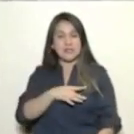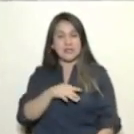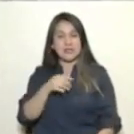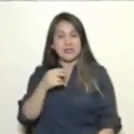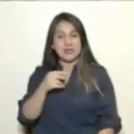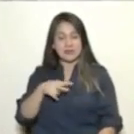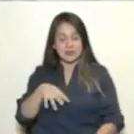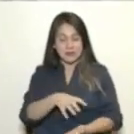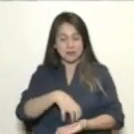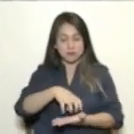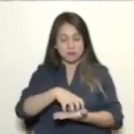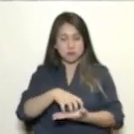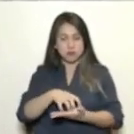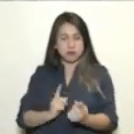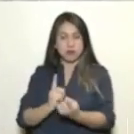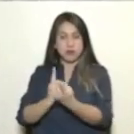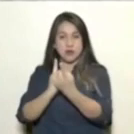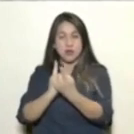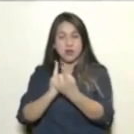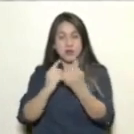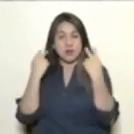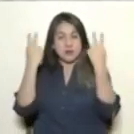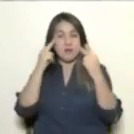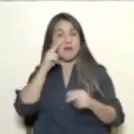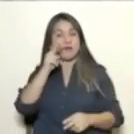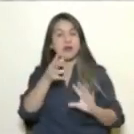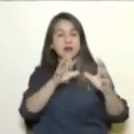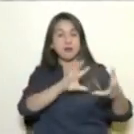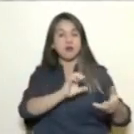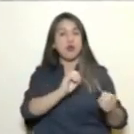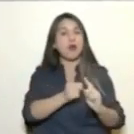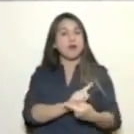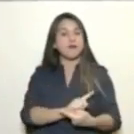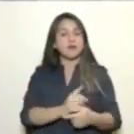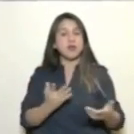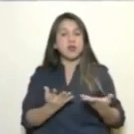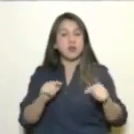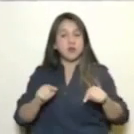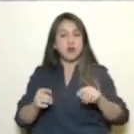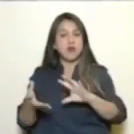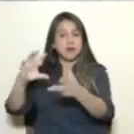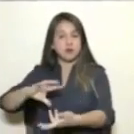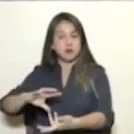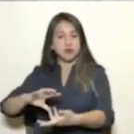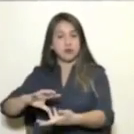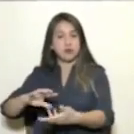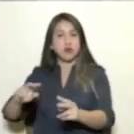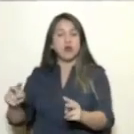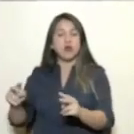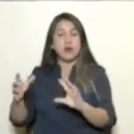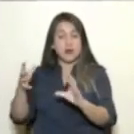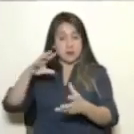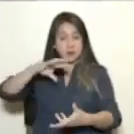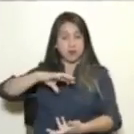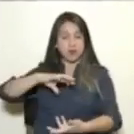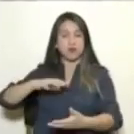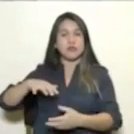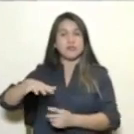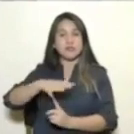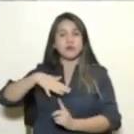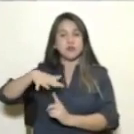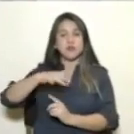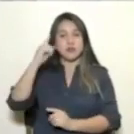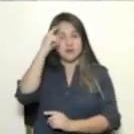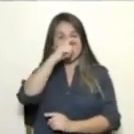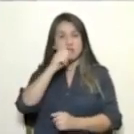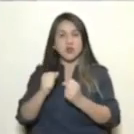esa aldea nos atrevemos a mirar el mundo? O a la inversa, ¿cómo hoy el mundo en esta situación difícil le